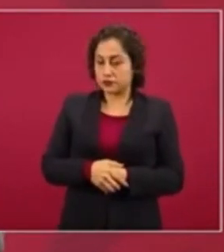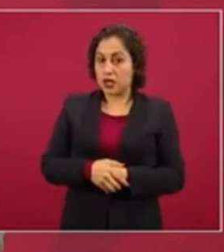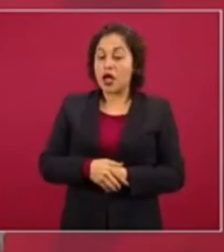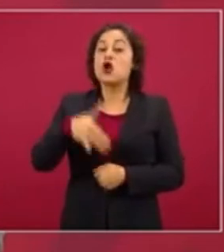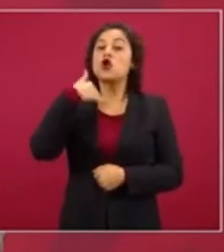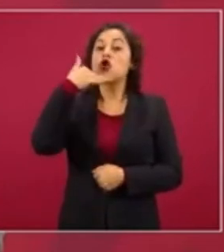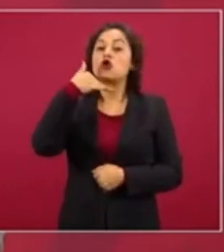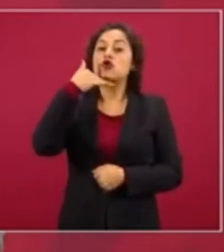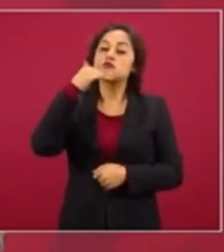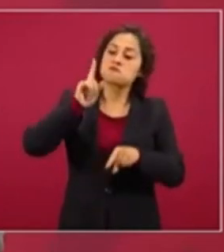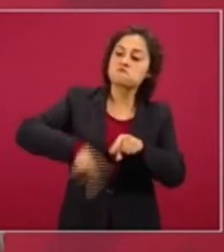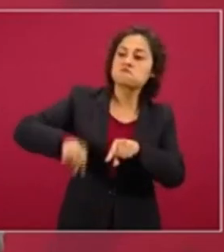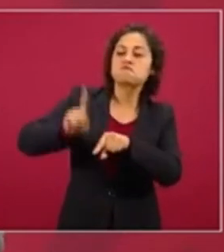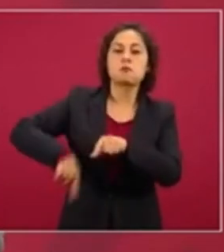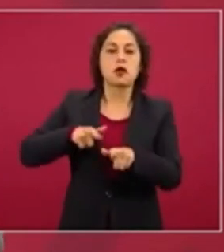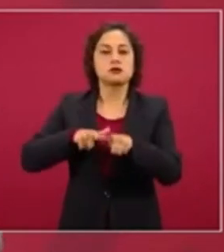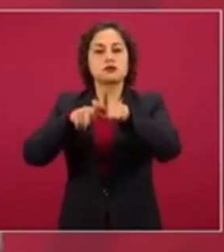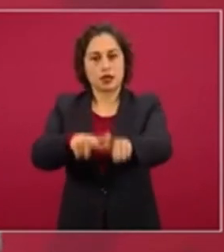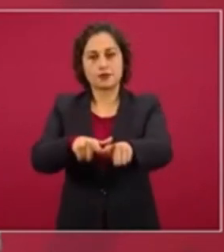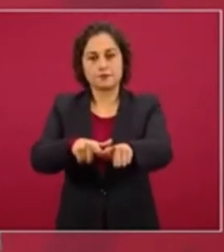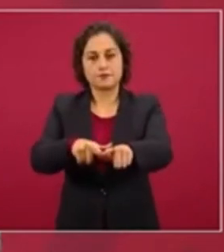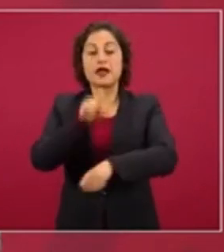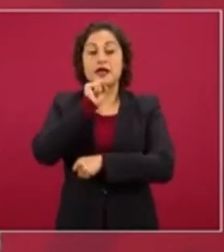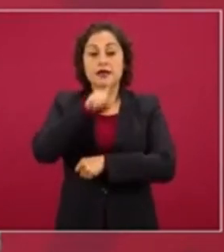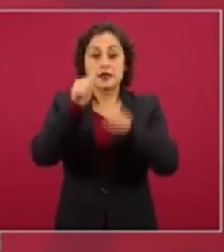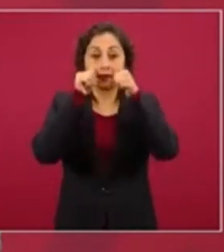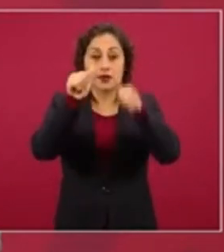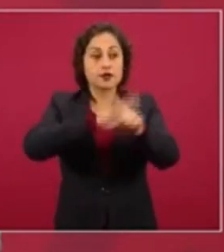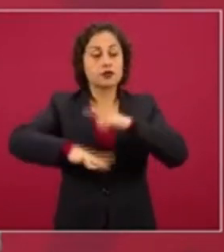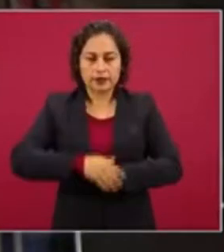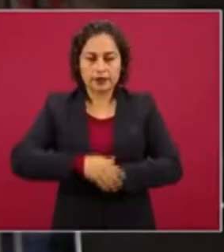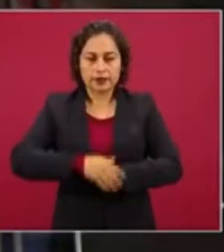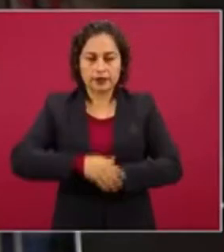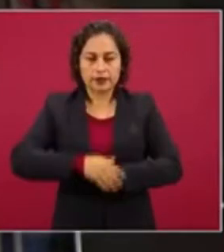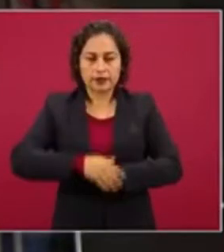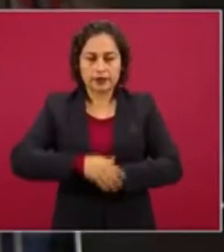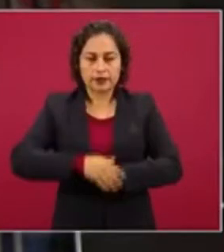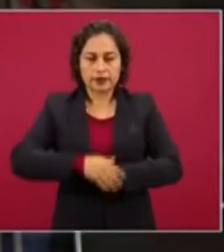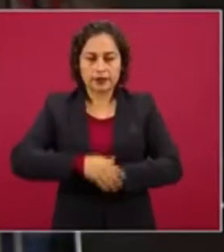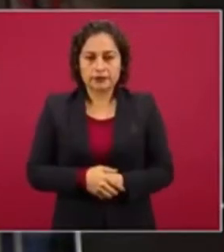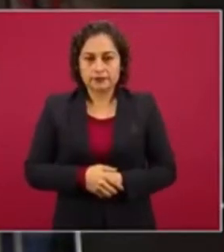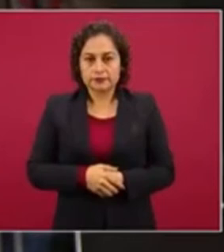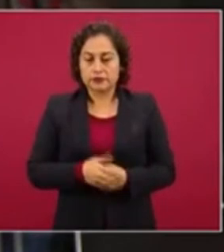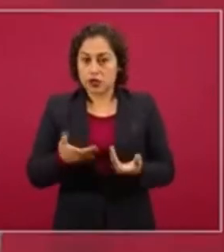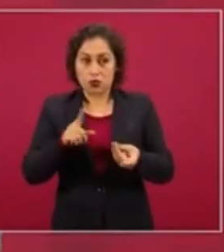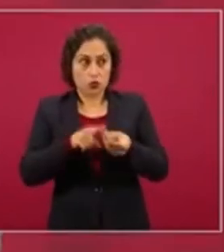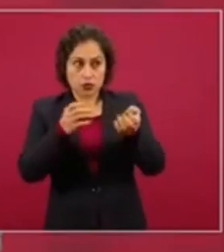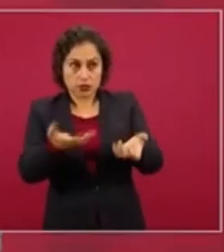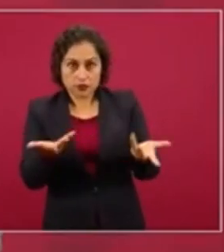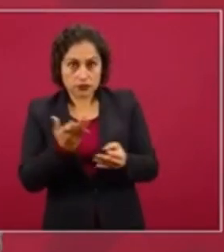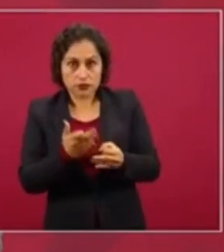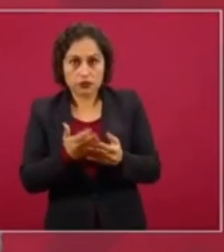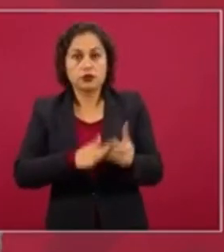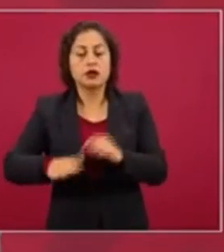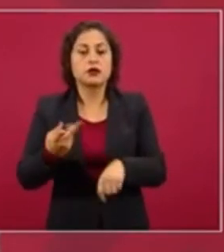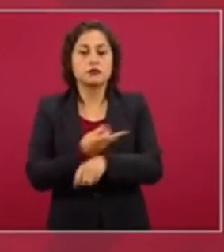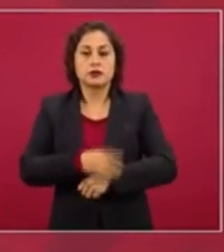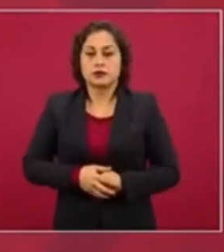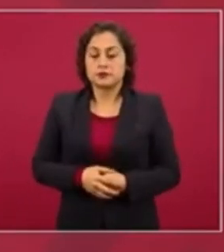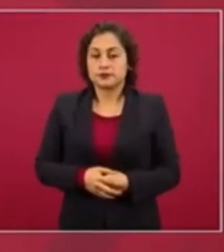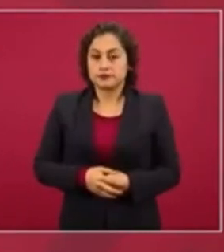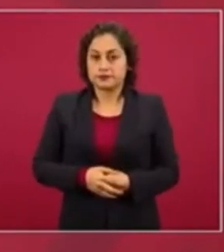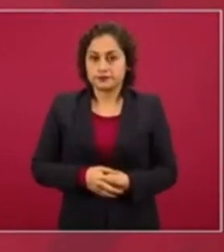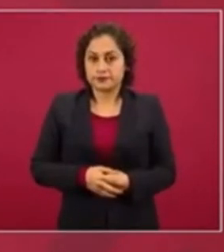corrupción y ayudando a los más necesitados. Apúntele bien. ¿Y en dónde estamos, presidente? Estamos